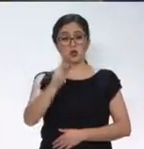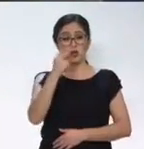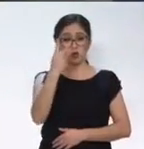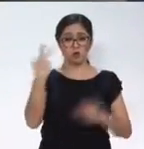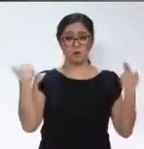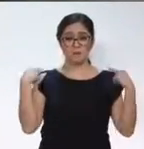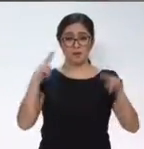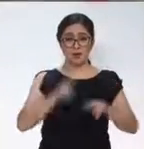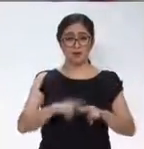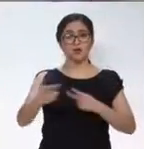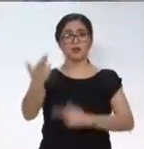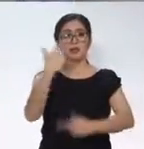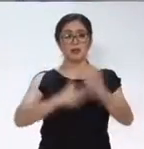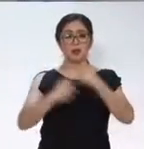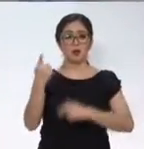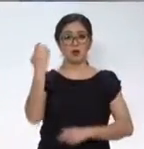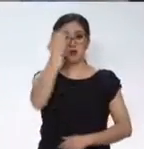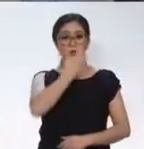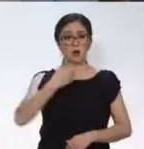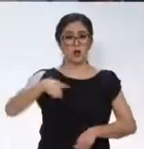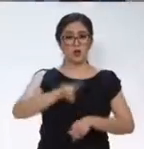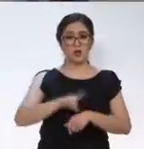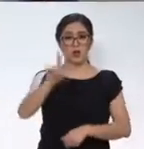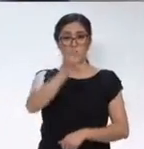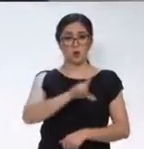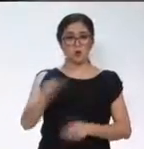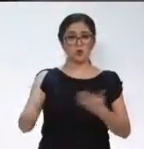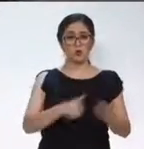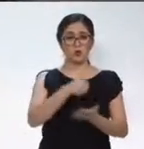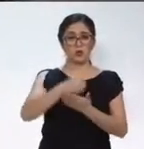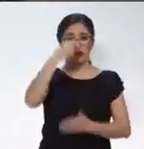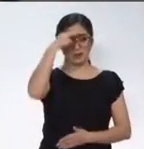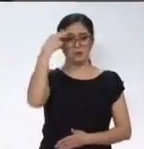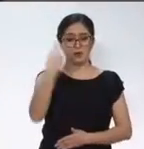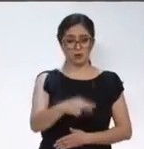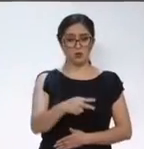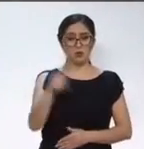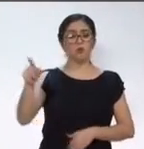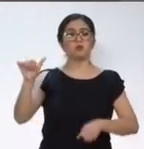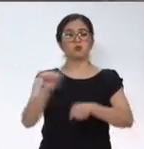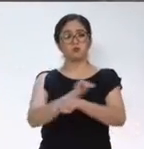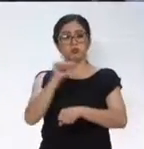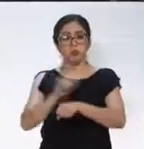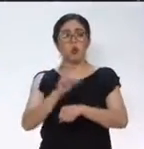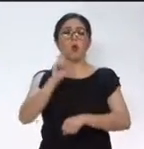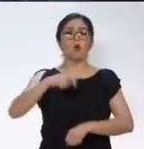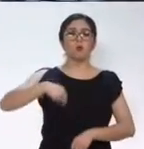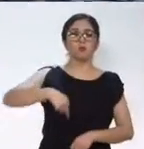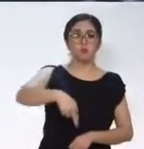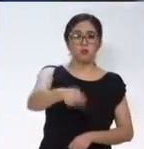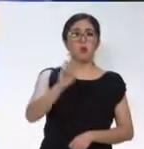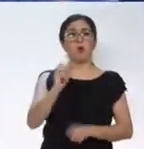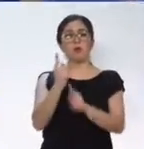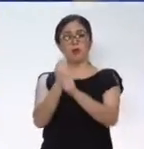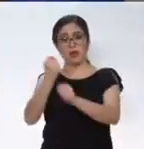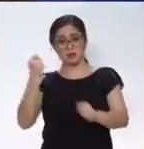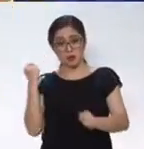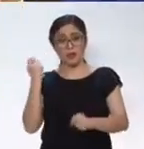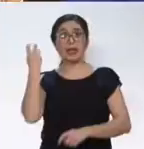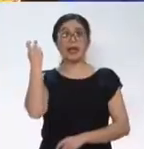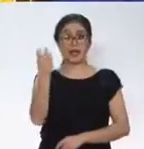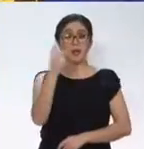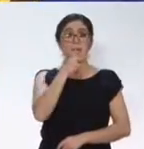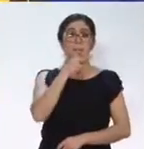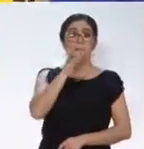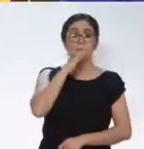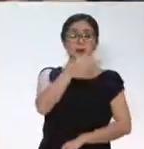maestros regresaron a las aulas este lunes en la Ciudad de México. En automóvil, caminando o en transporte público, fue como los padres